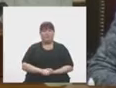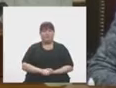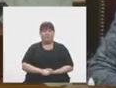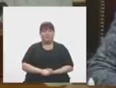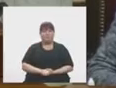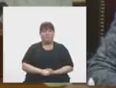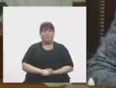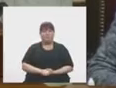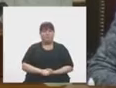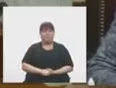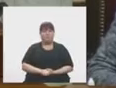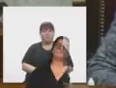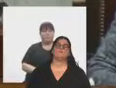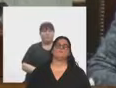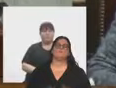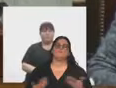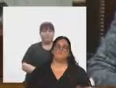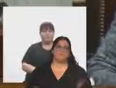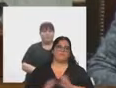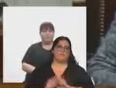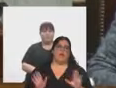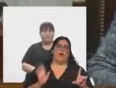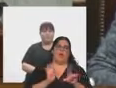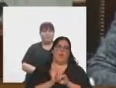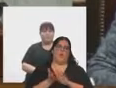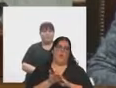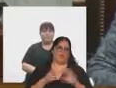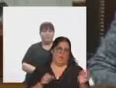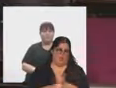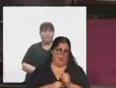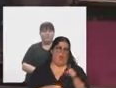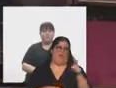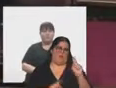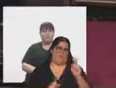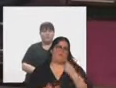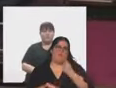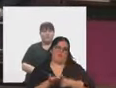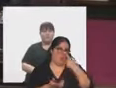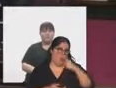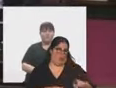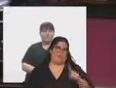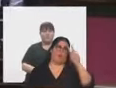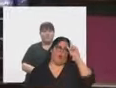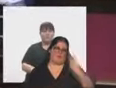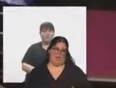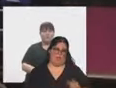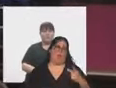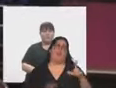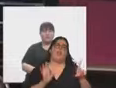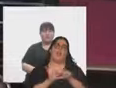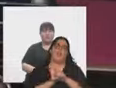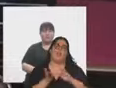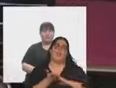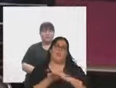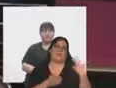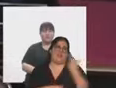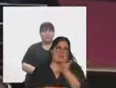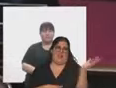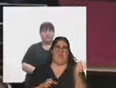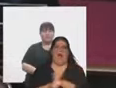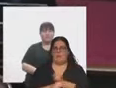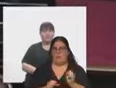3724 con lo cual queda aprobada con este voto de Victoria V queda aprobada en general la ley de